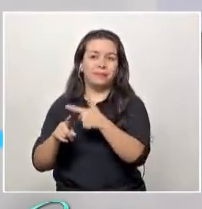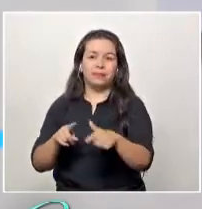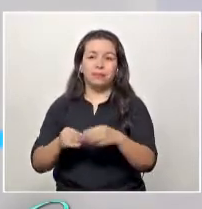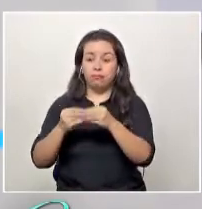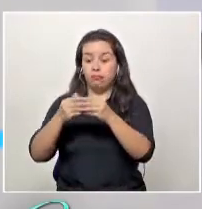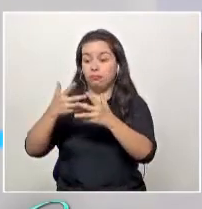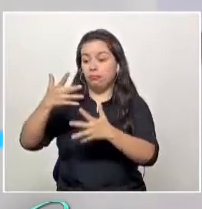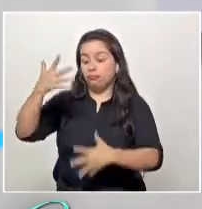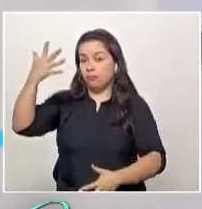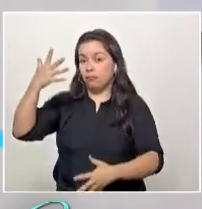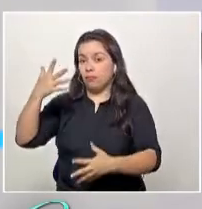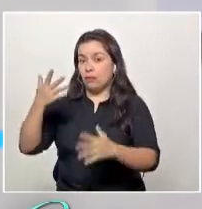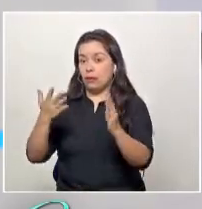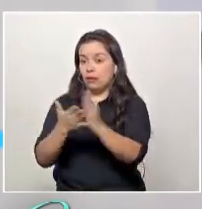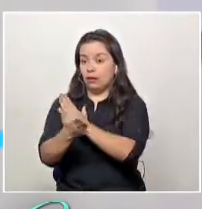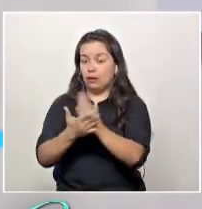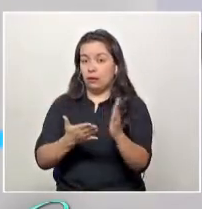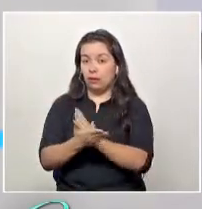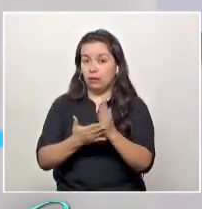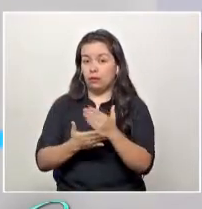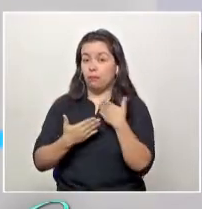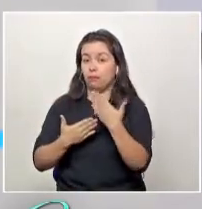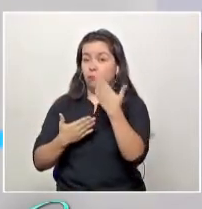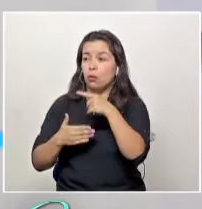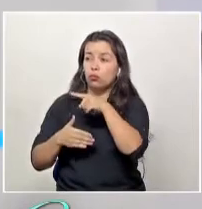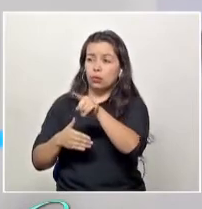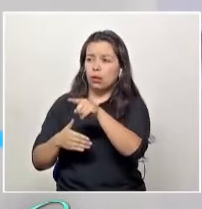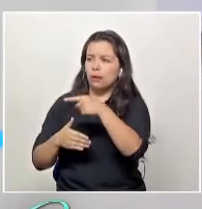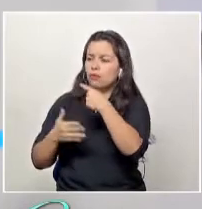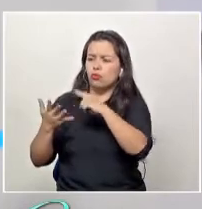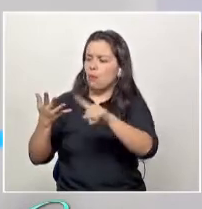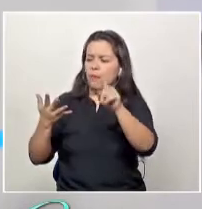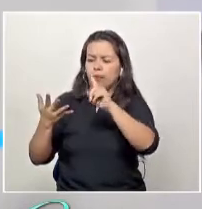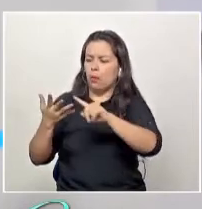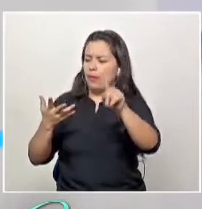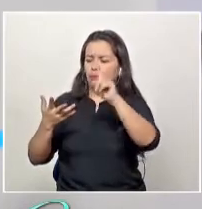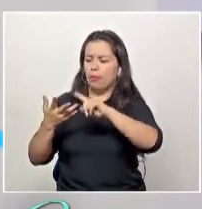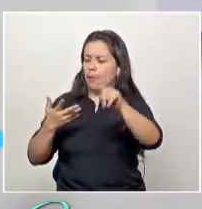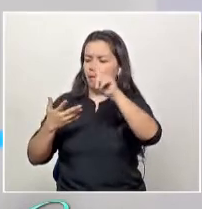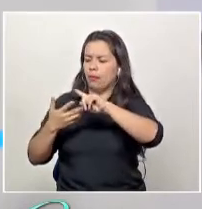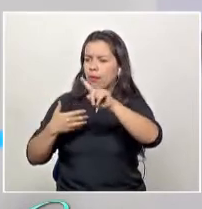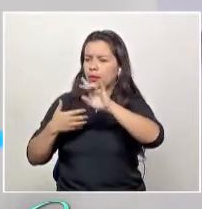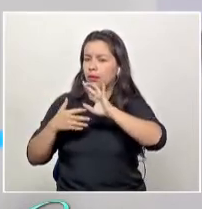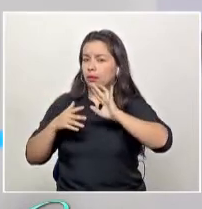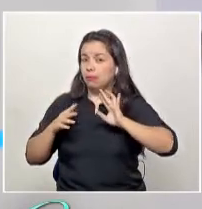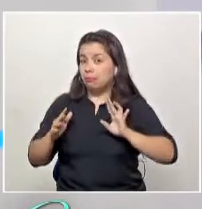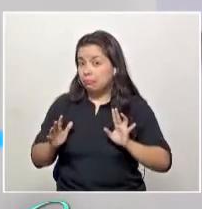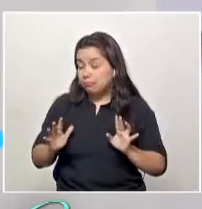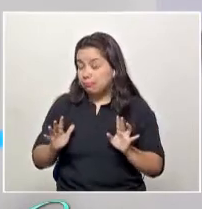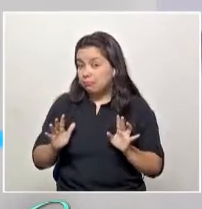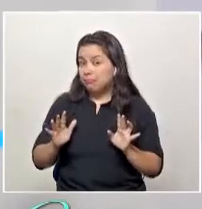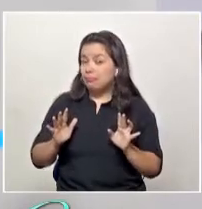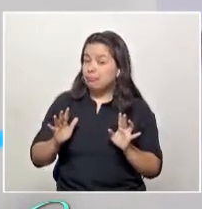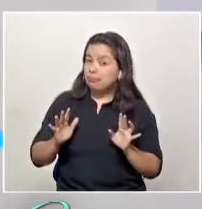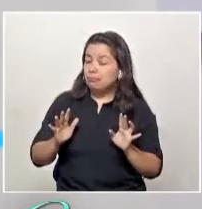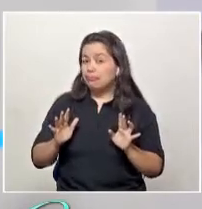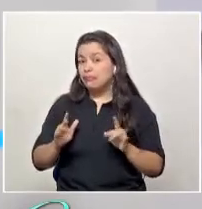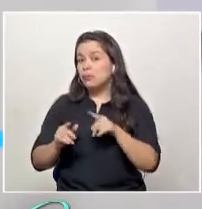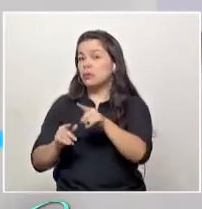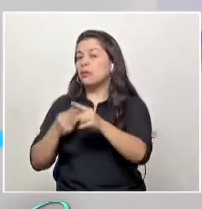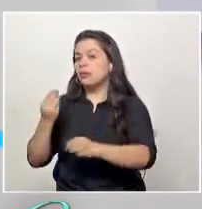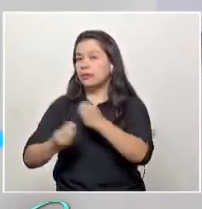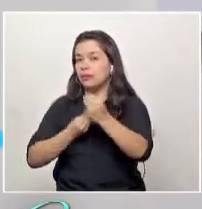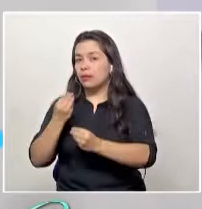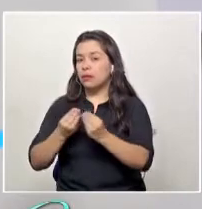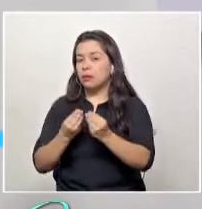tantos alimentos excelentes como le están quitando a usted, de pronto ni sea ese el resultado. Lo que usted puede hacer